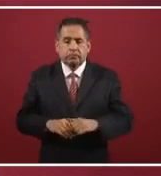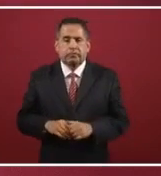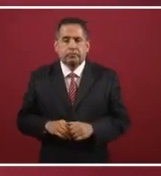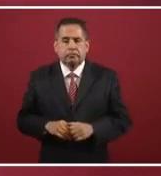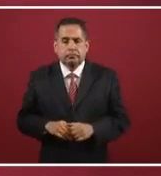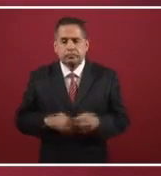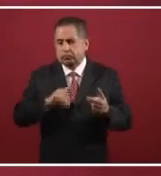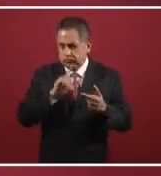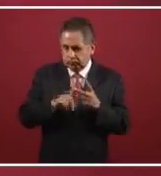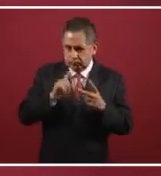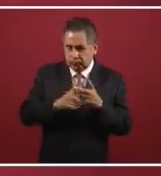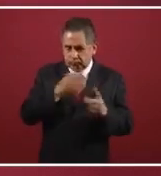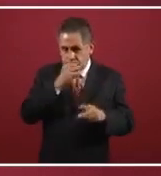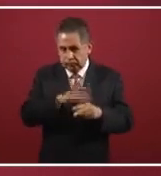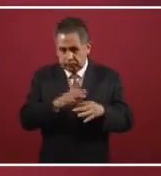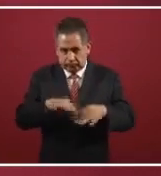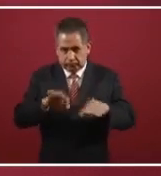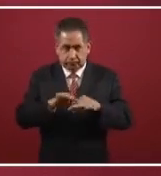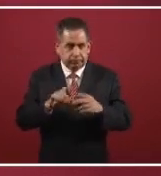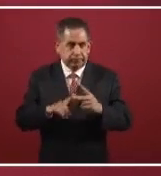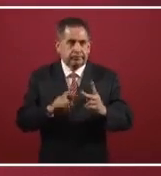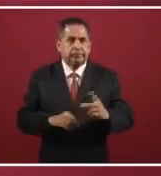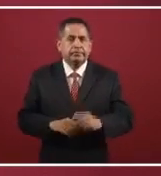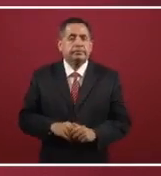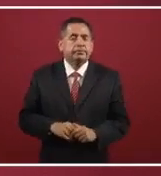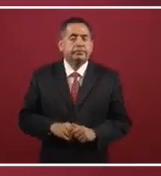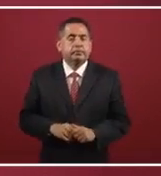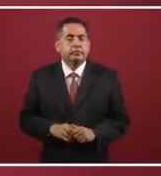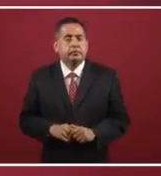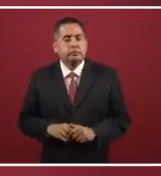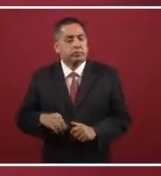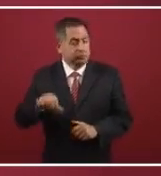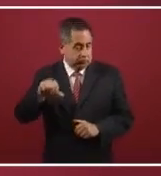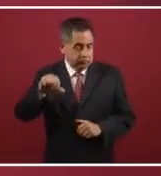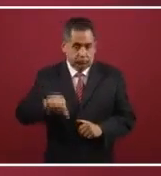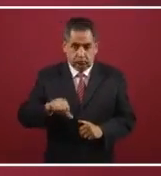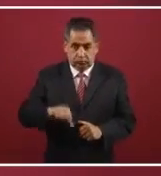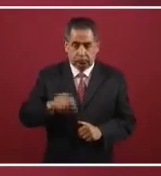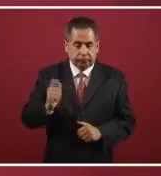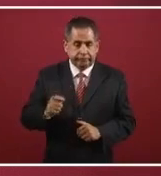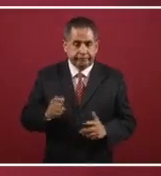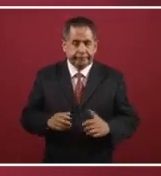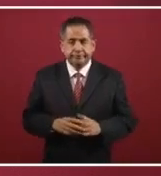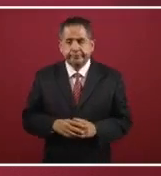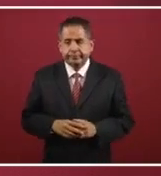Otro dato que es importante, hoy